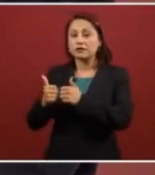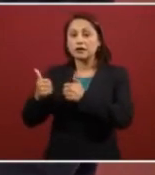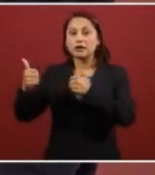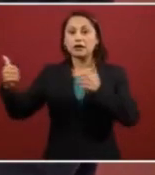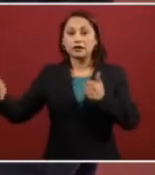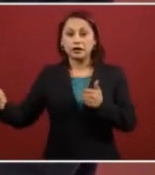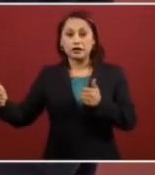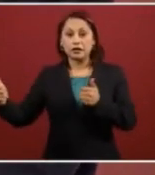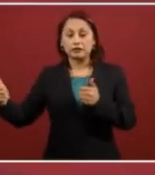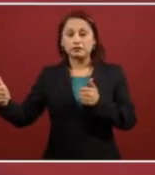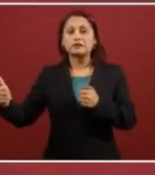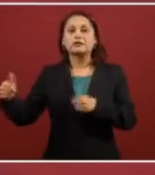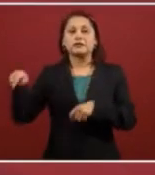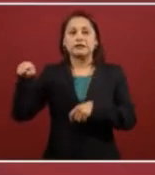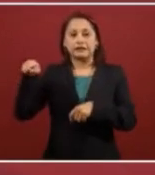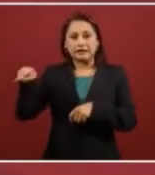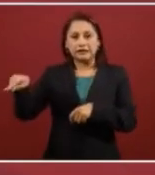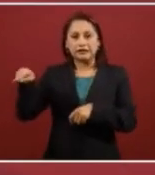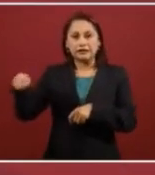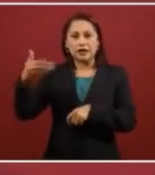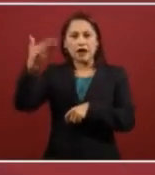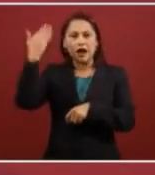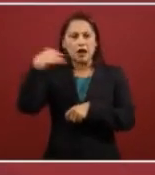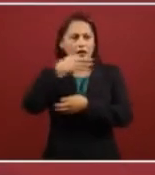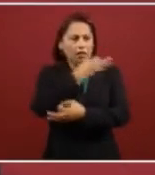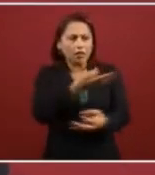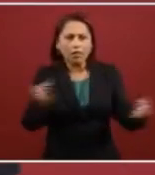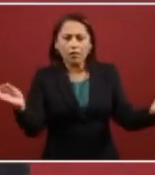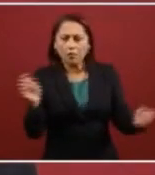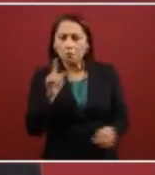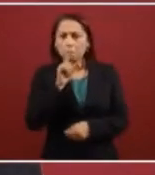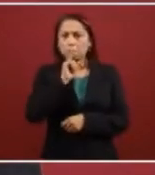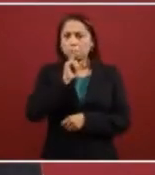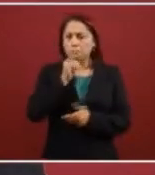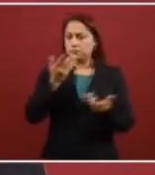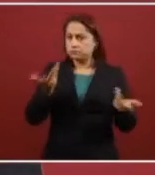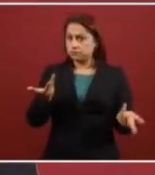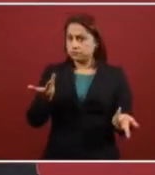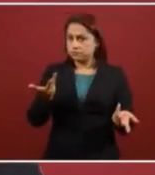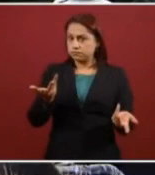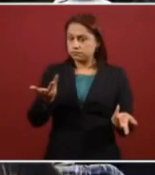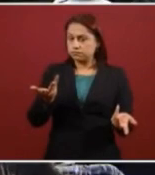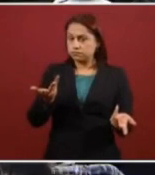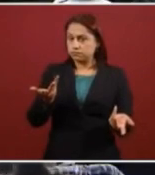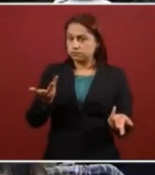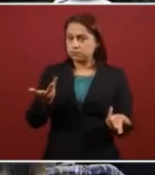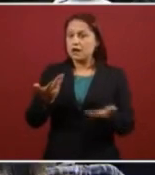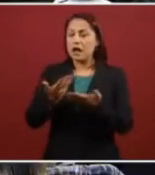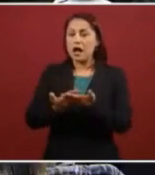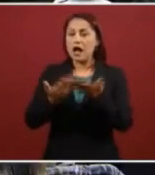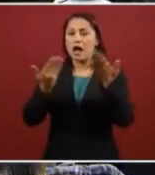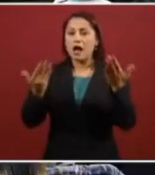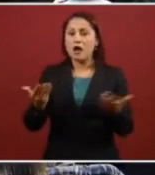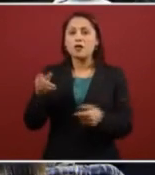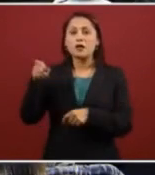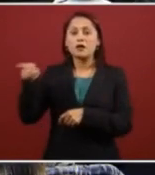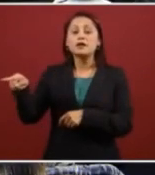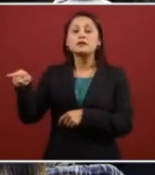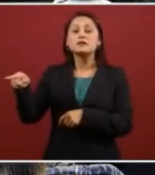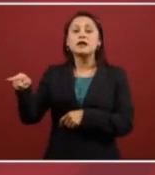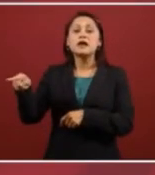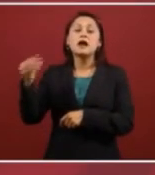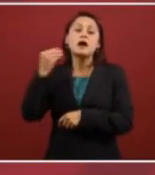but fondo. A además, change from era the foundation. Una demanda. Also, it was a demand. Incluso de los conservadores. Of the